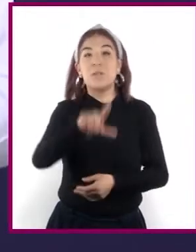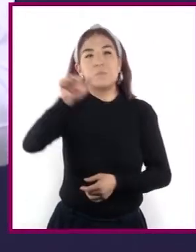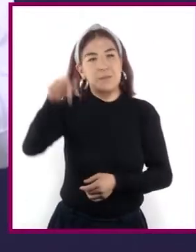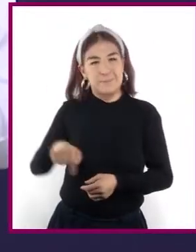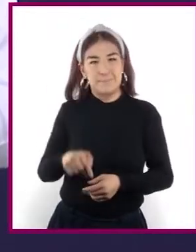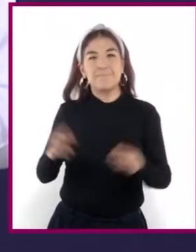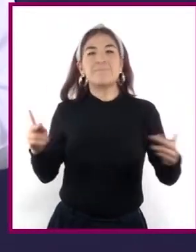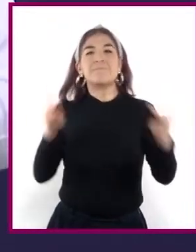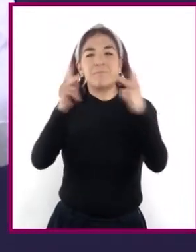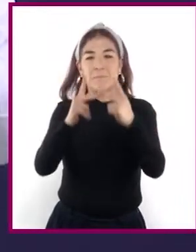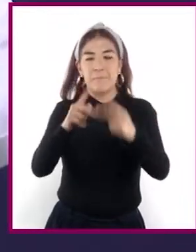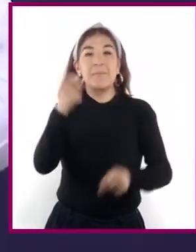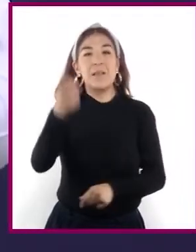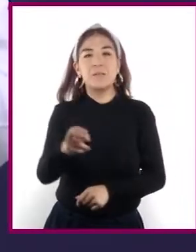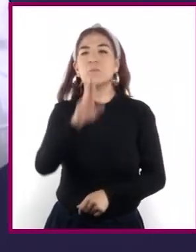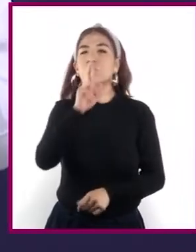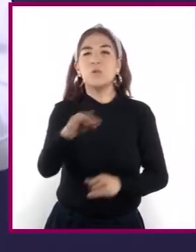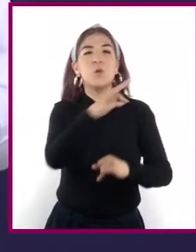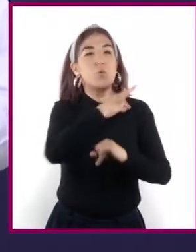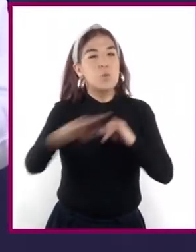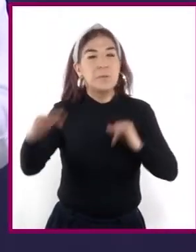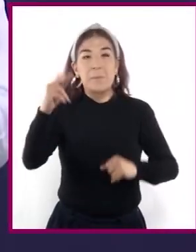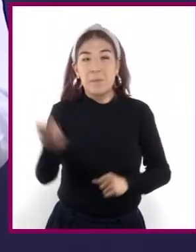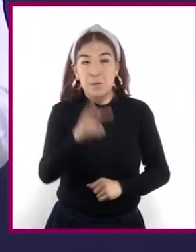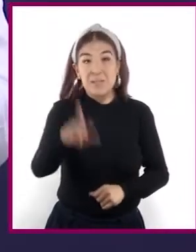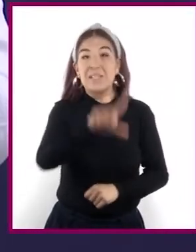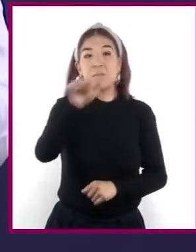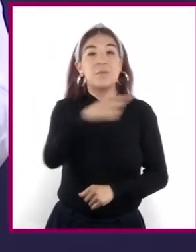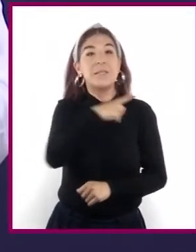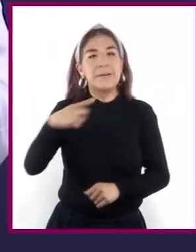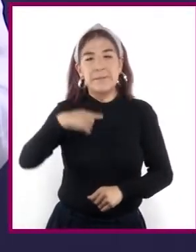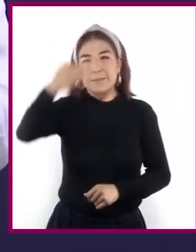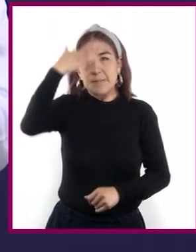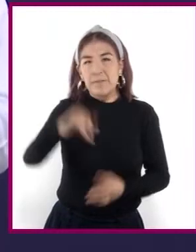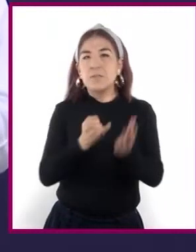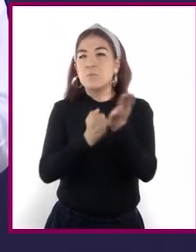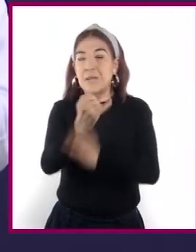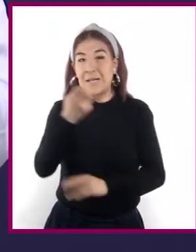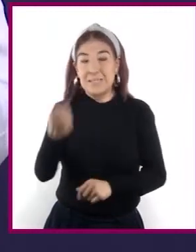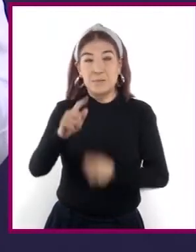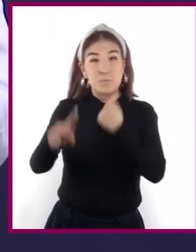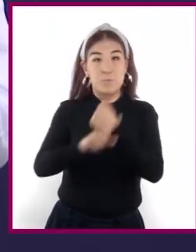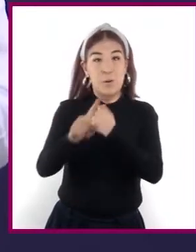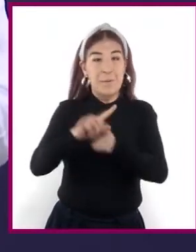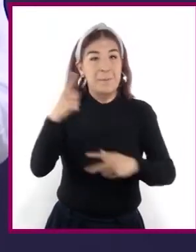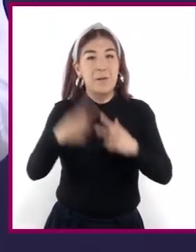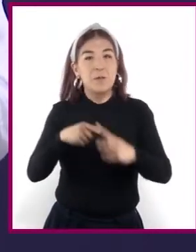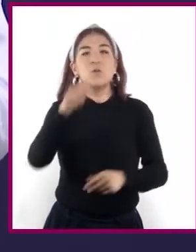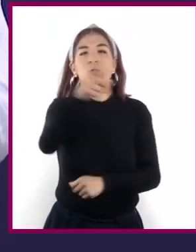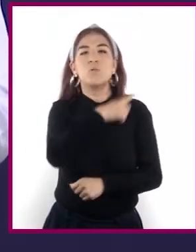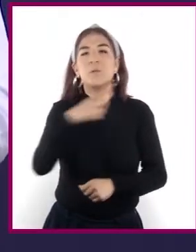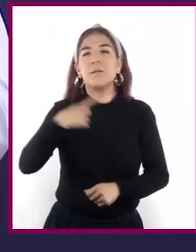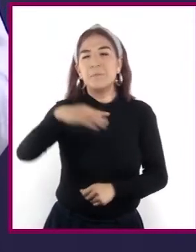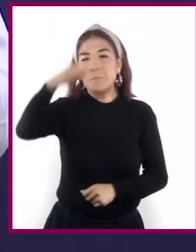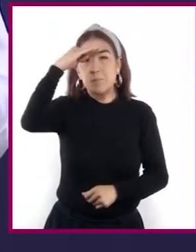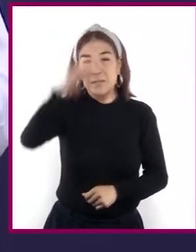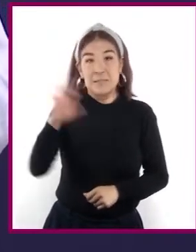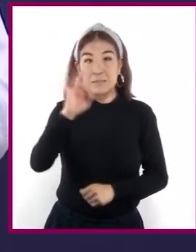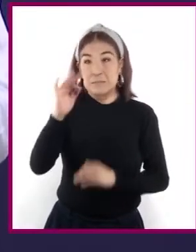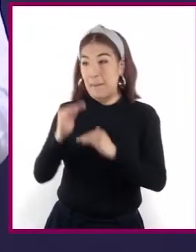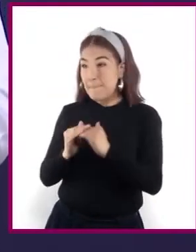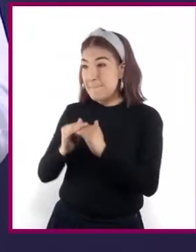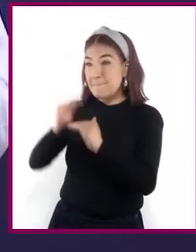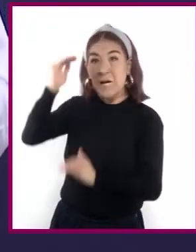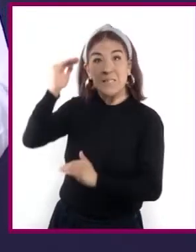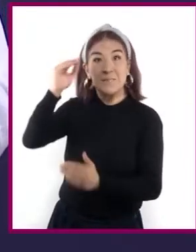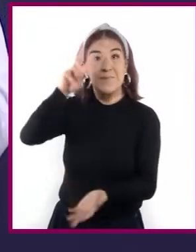la última pregunta y decidir lo que debemos hacer para resolver este problema, piensen. Si aumenta la